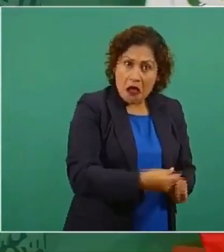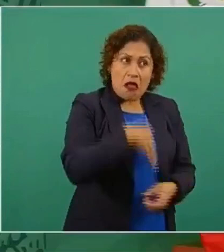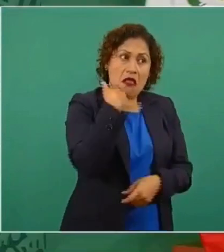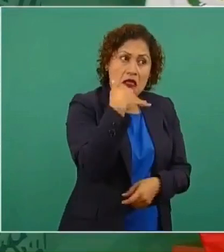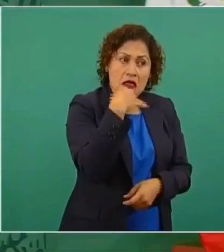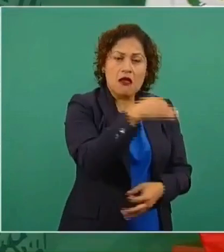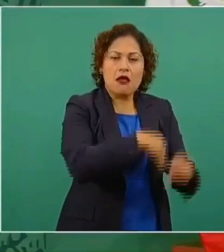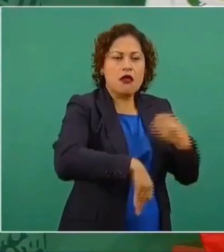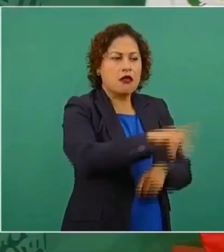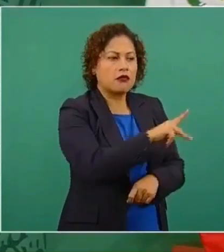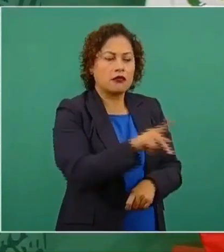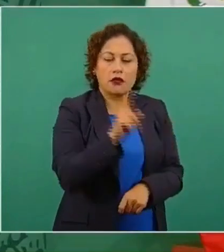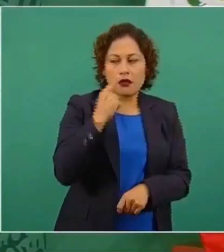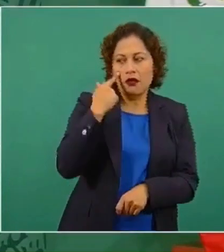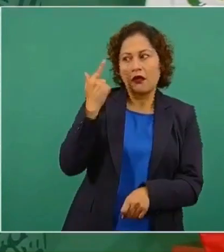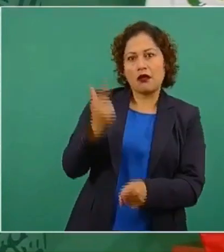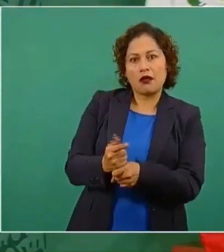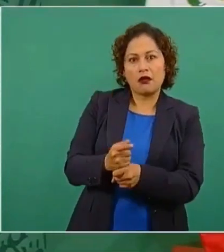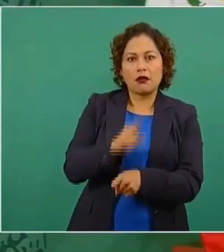callaban.